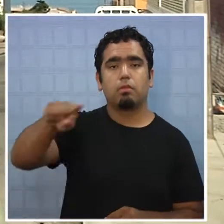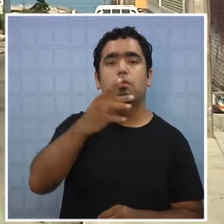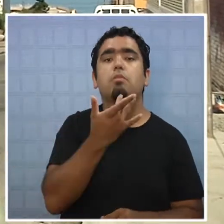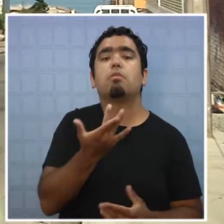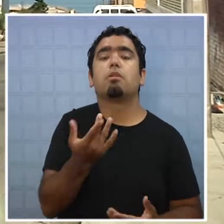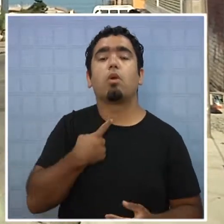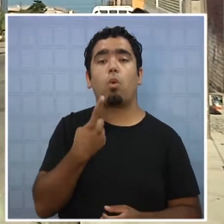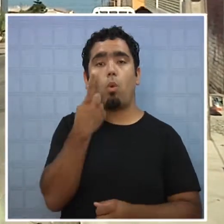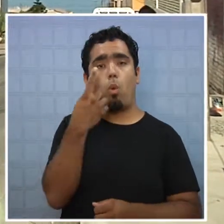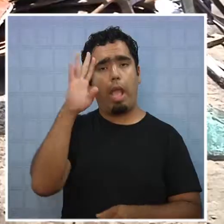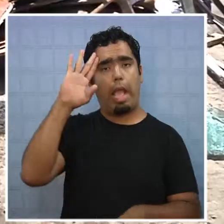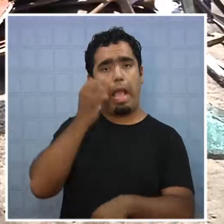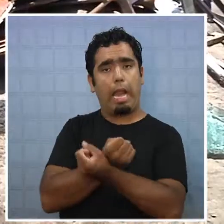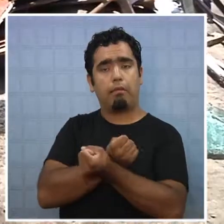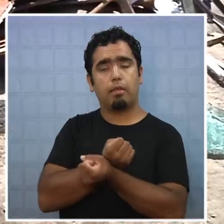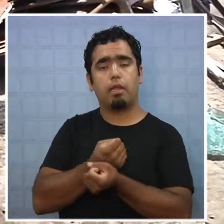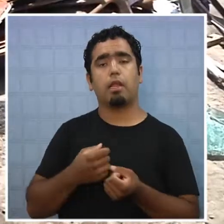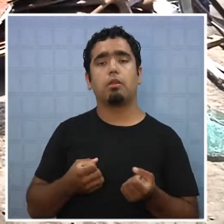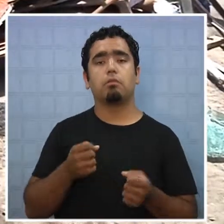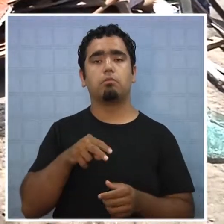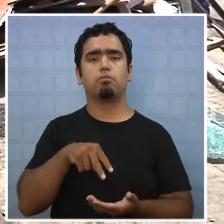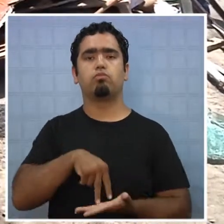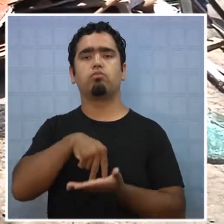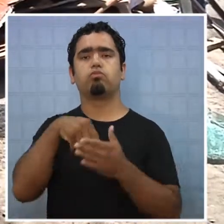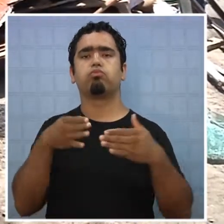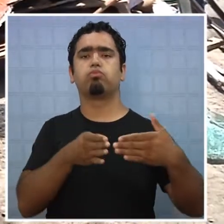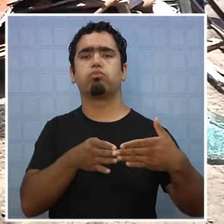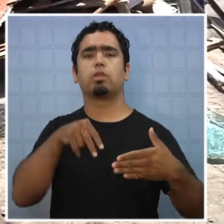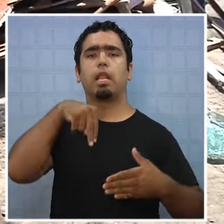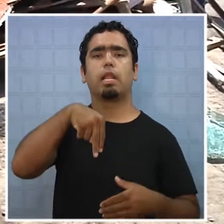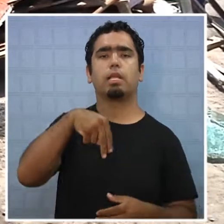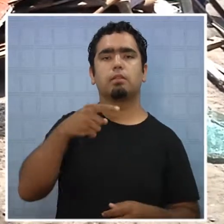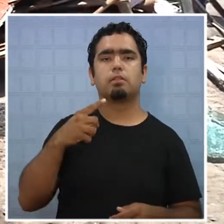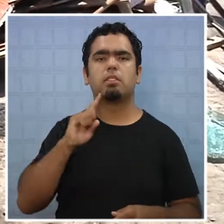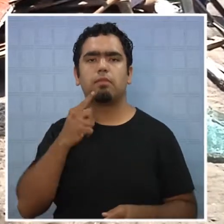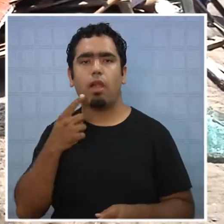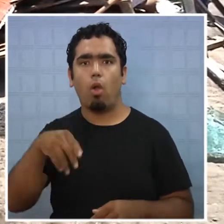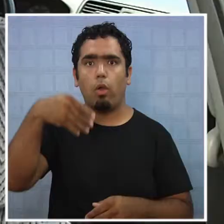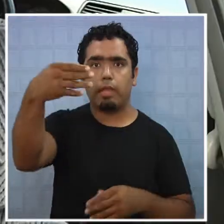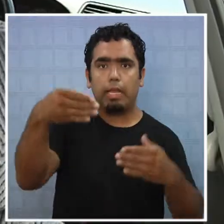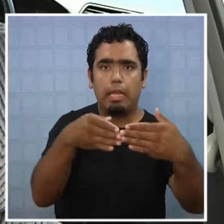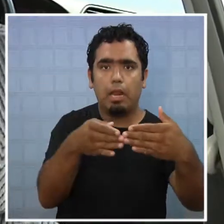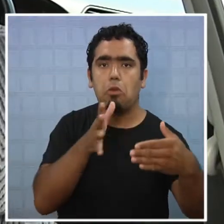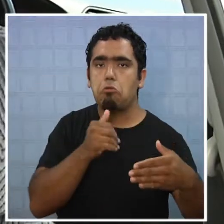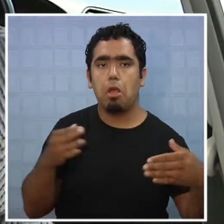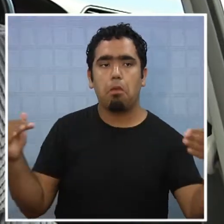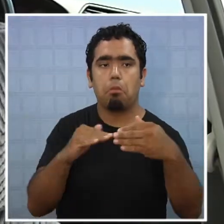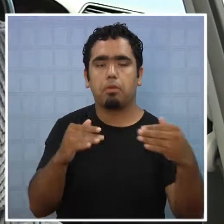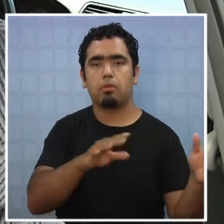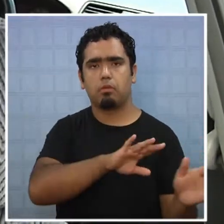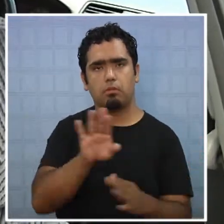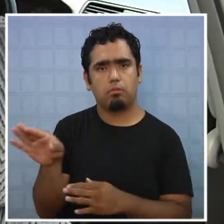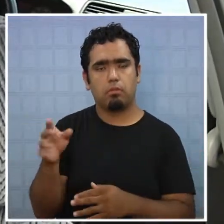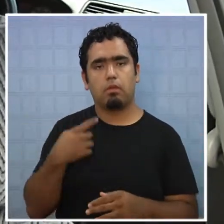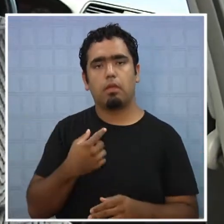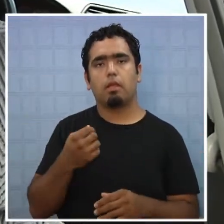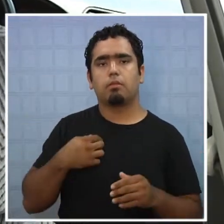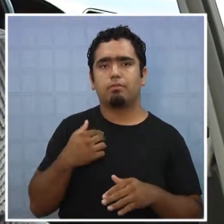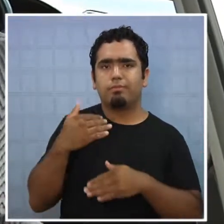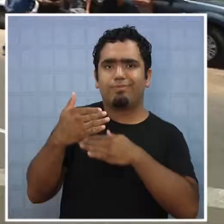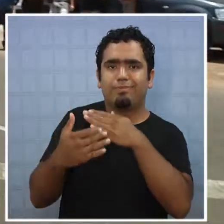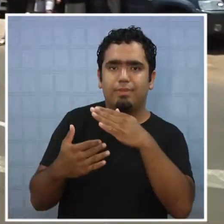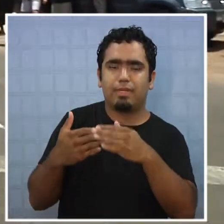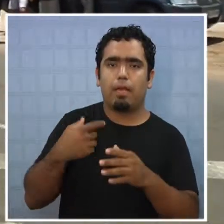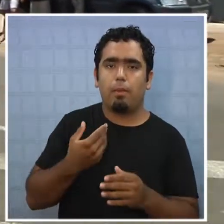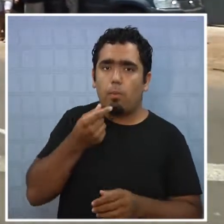con la ciudadanía de que no porque haya un carabinero en una esquina significa que a la otra esquina no le va a ocurrir un accidente. Se acerca